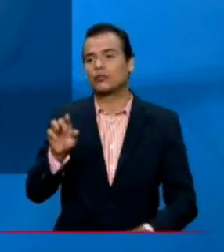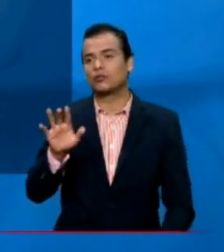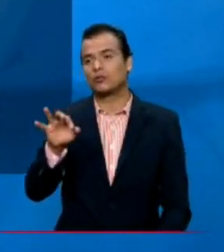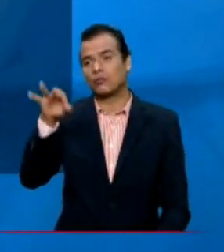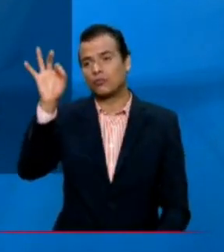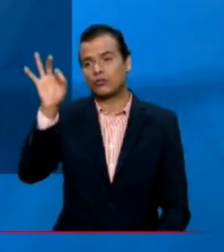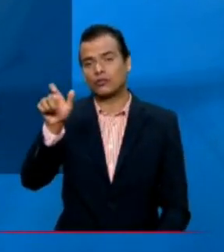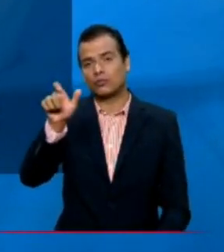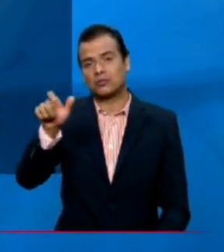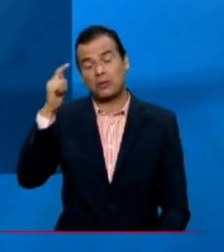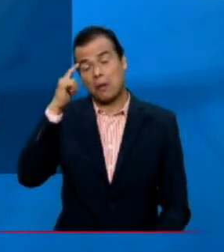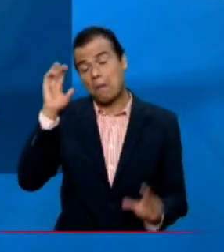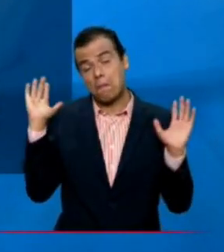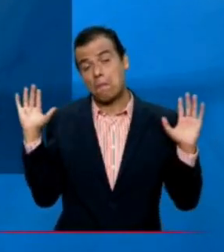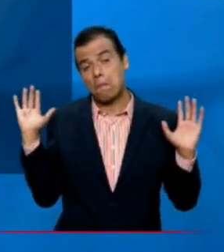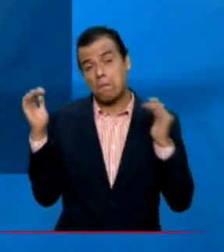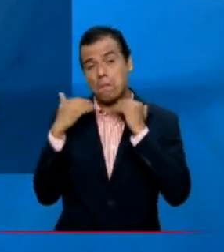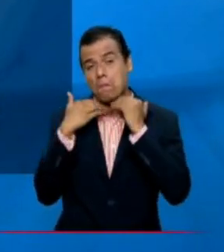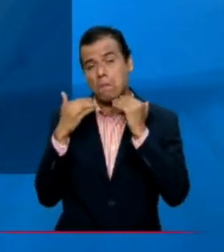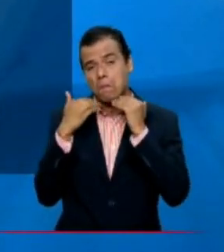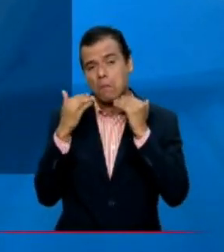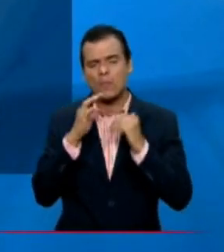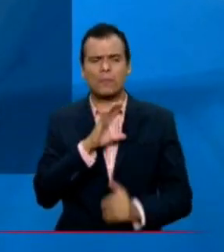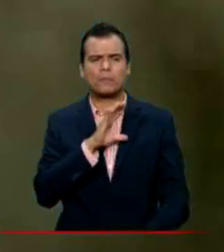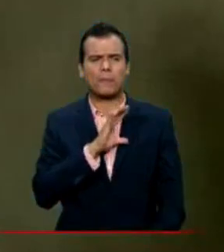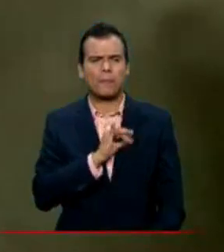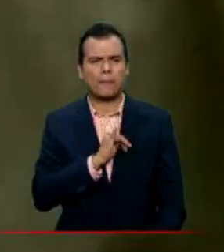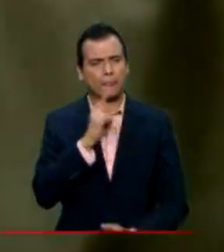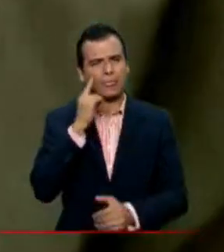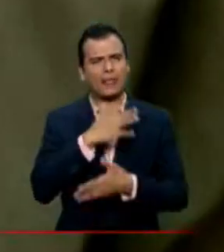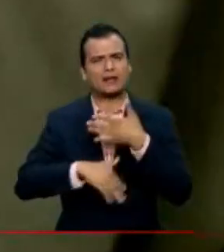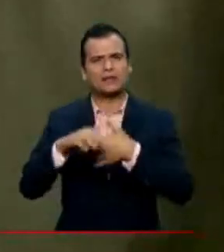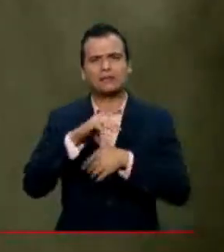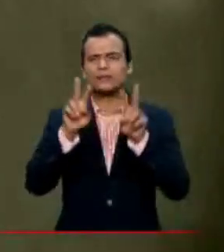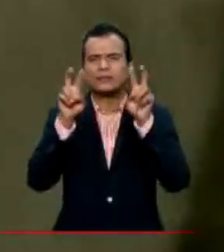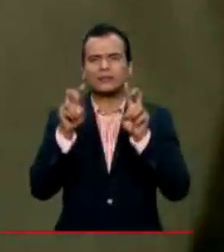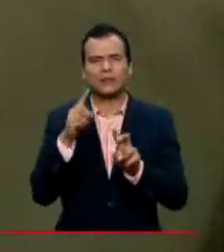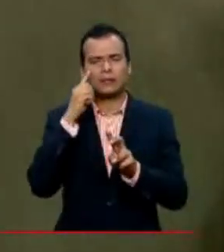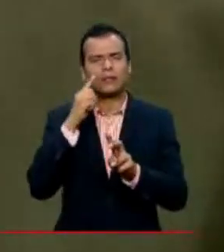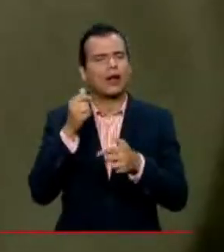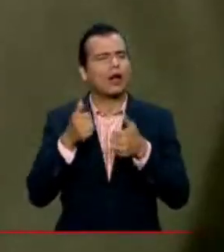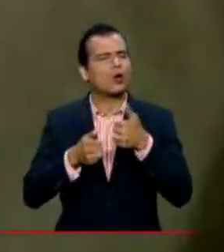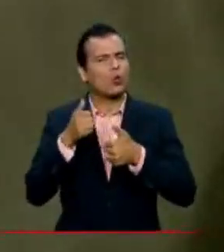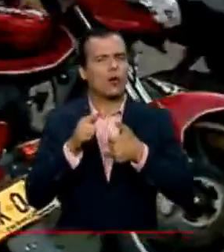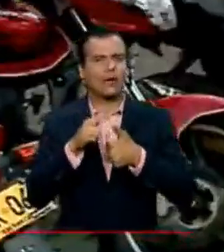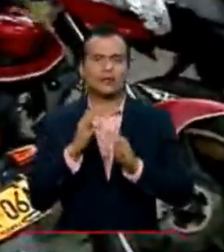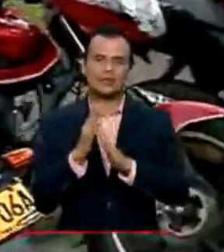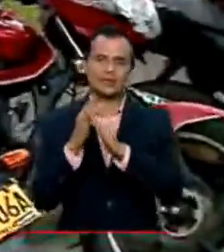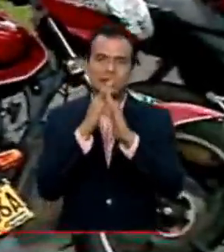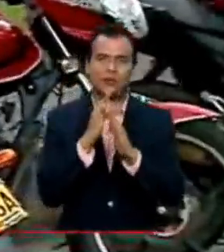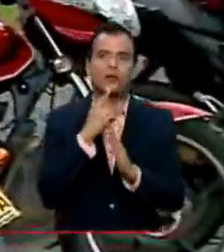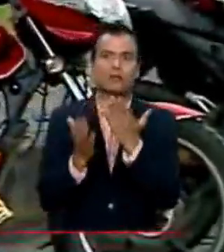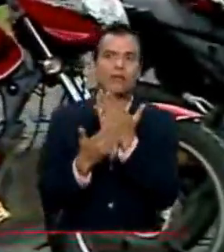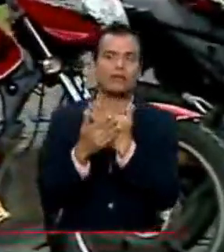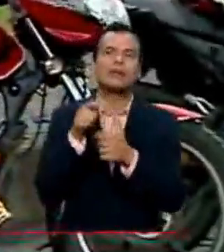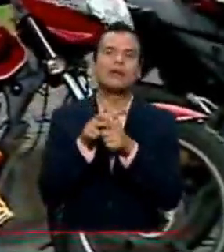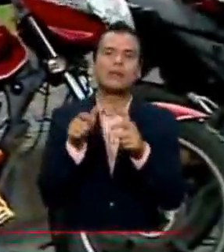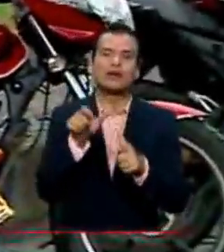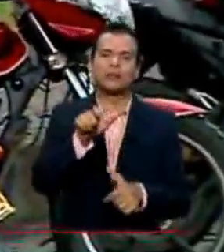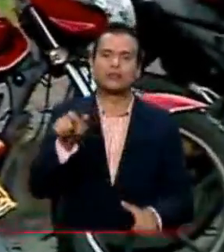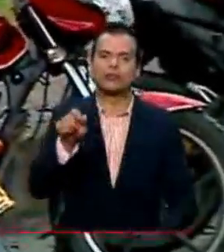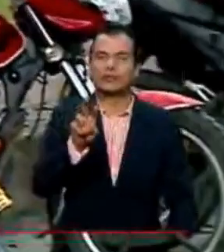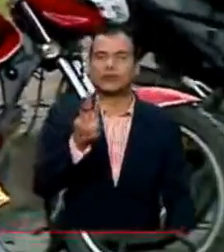saber o no respondió, y sobre los problemas que la ciudad espera sean resueltos está la seguridad con un